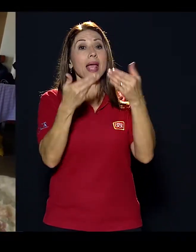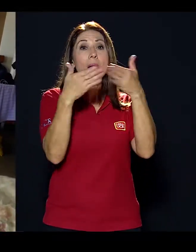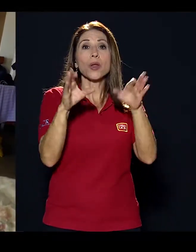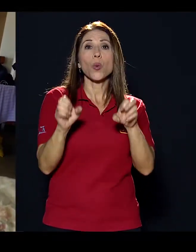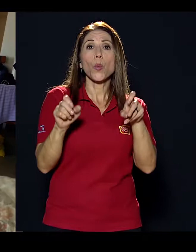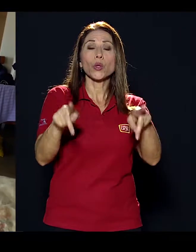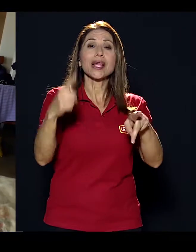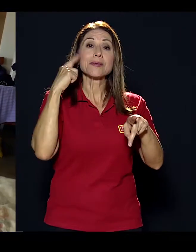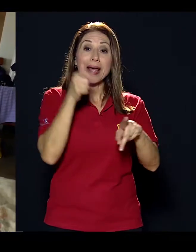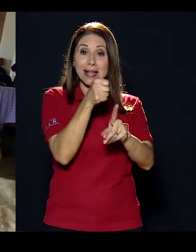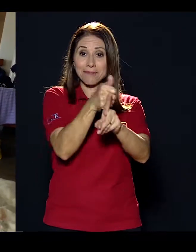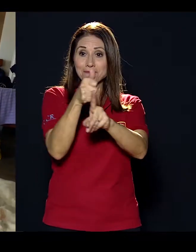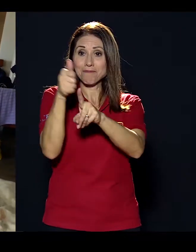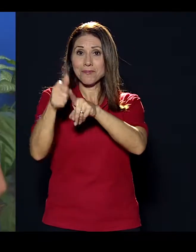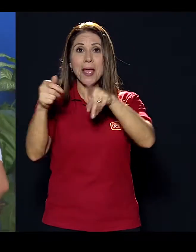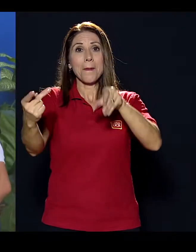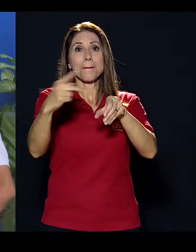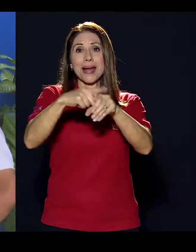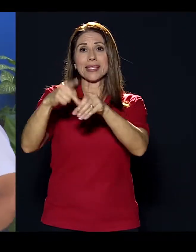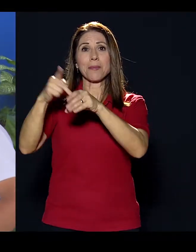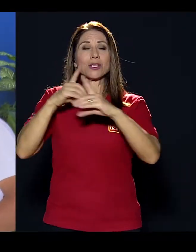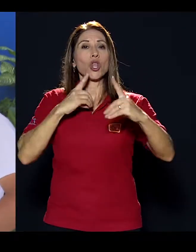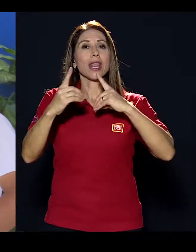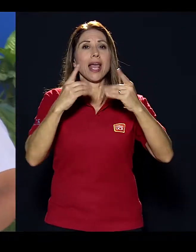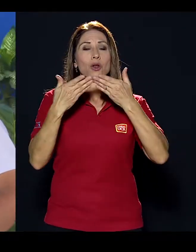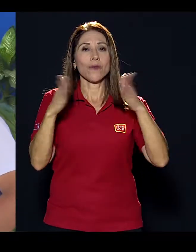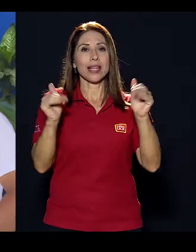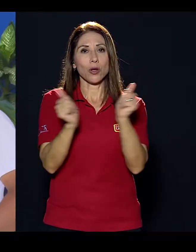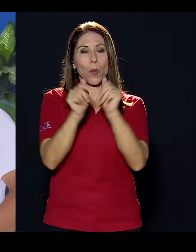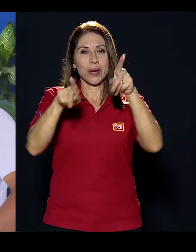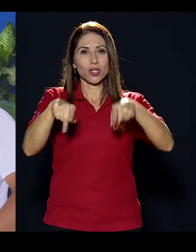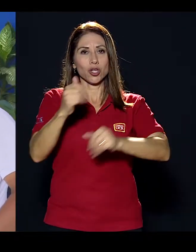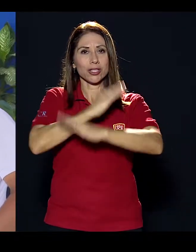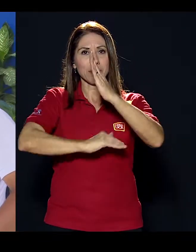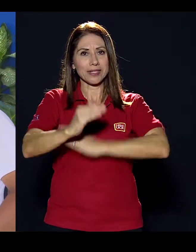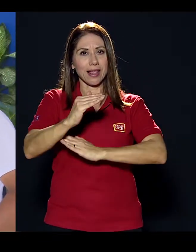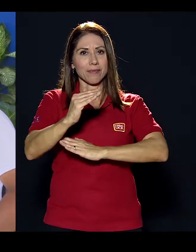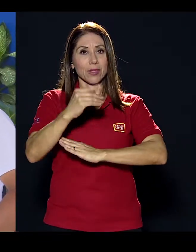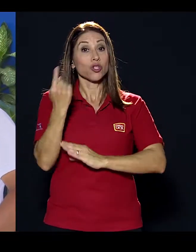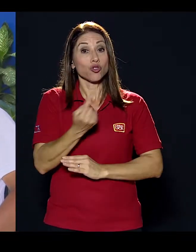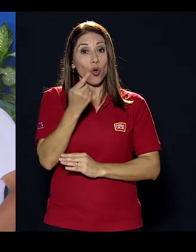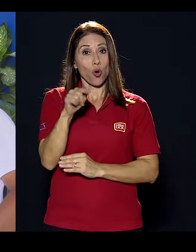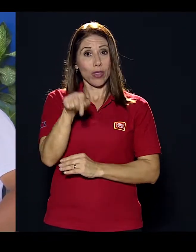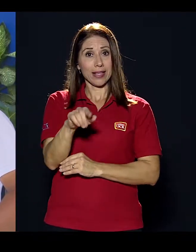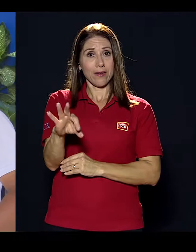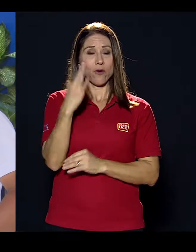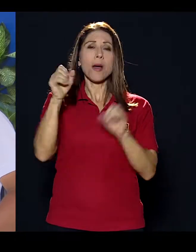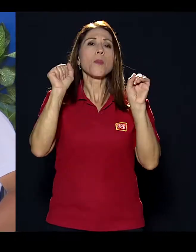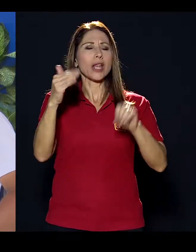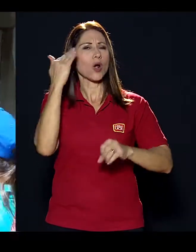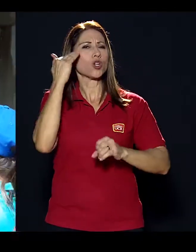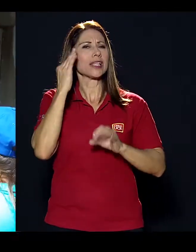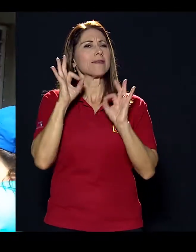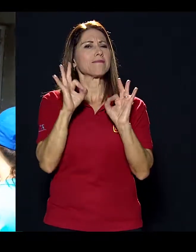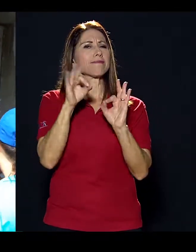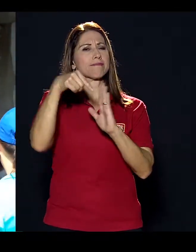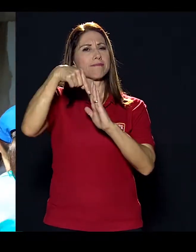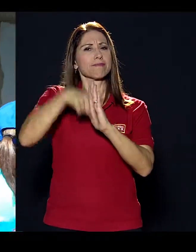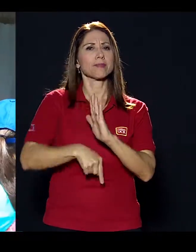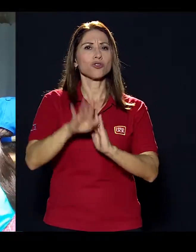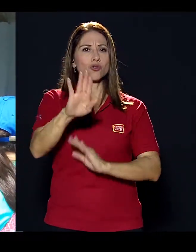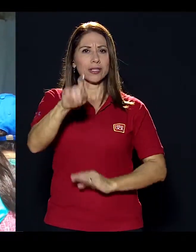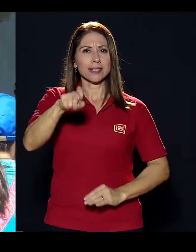permita la participación y el diálogo abierto con las personas con discapacidad, ya que solo así se podrá conocer a fondo sus